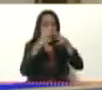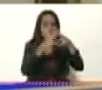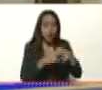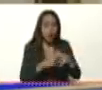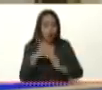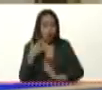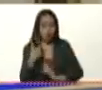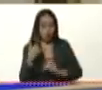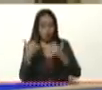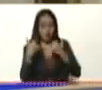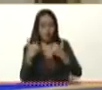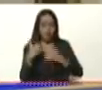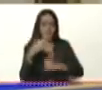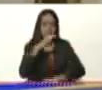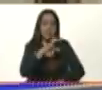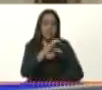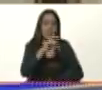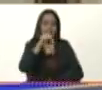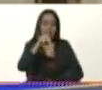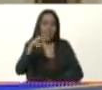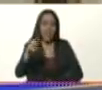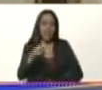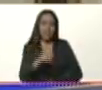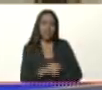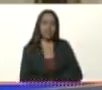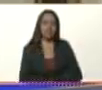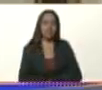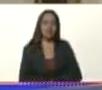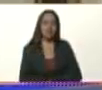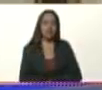la poesía, lo que dice la canción,